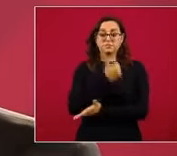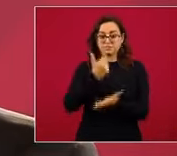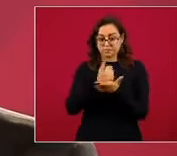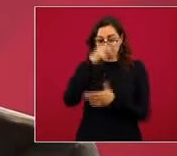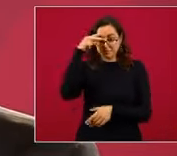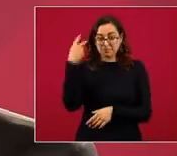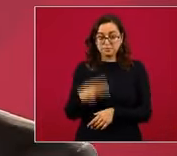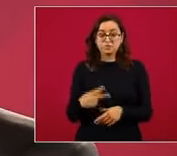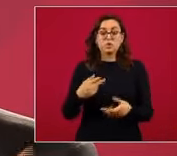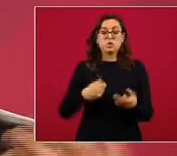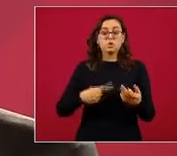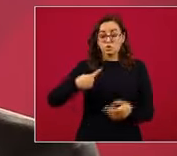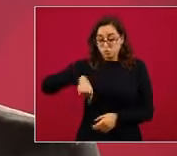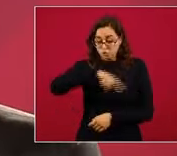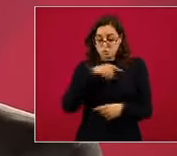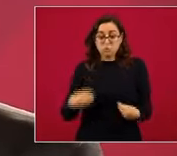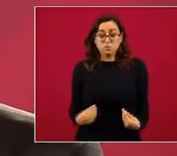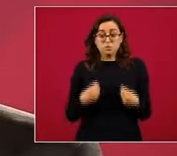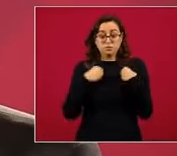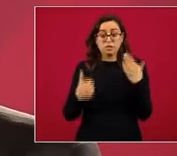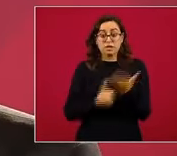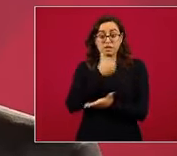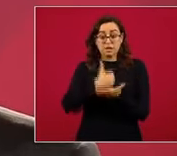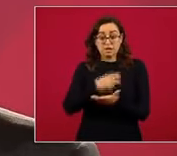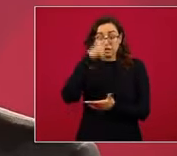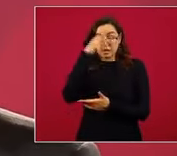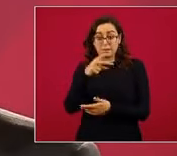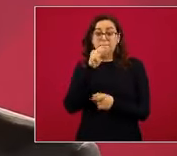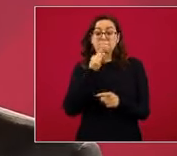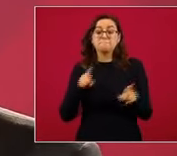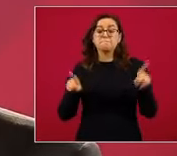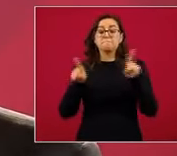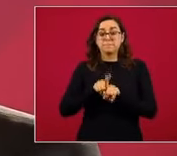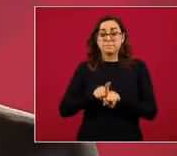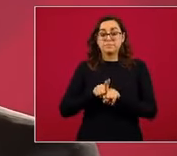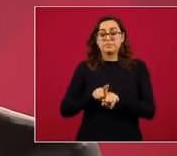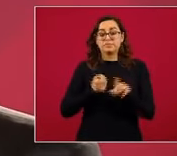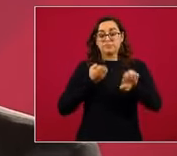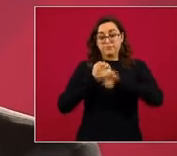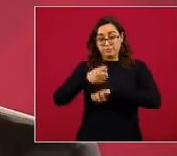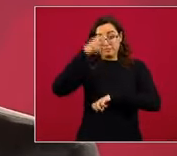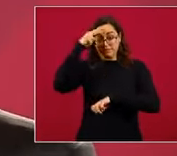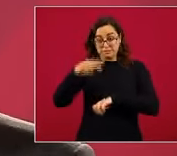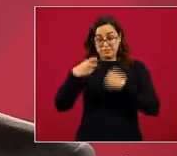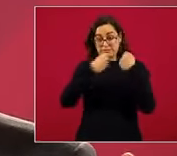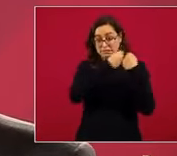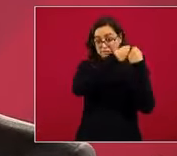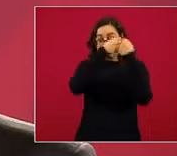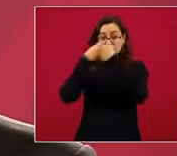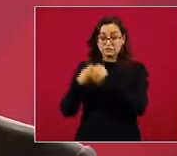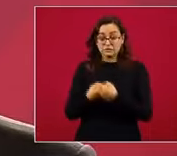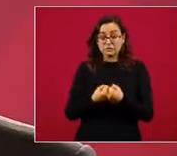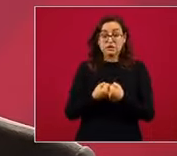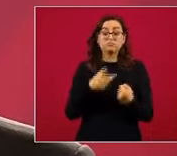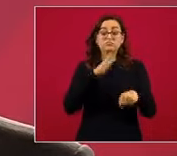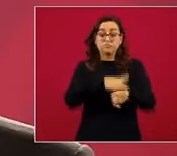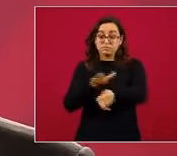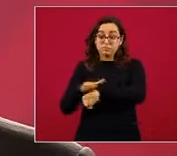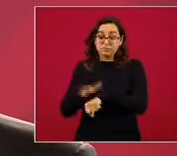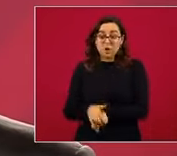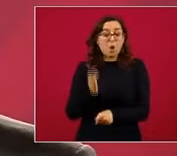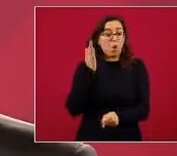en la Ciudad de México, de hecho hago extensivo esto al Valle de México, tengamos conciencia de que estamos en la zona